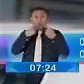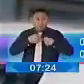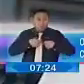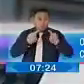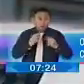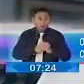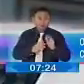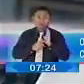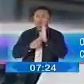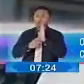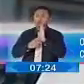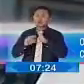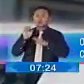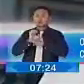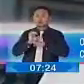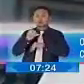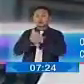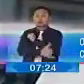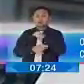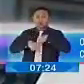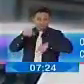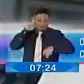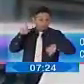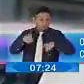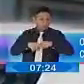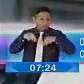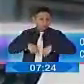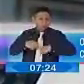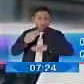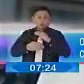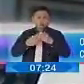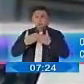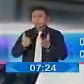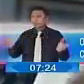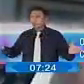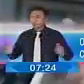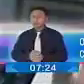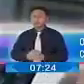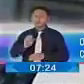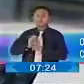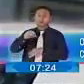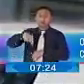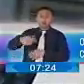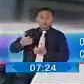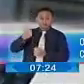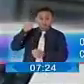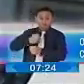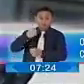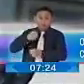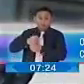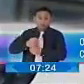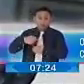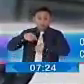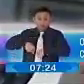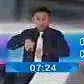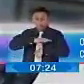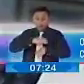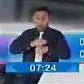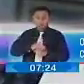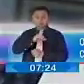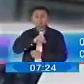mundo. El Ecuador es un país de coherencia, nos estamos abriendo al mundo. Los ecuatorianos queremos trabajar. Yo creo que esa bandera nos arropa